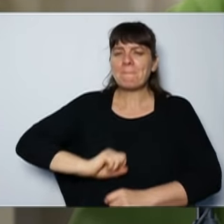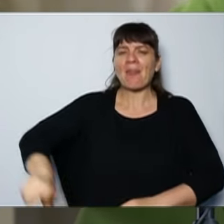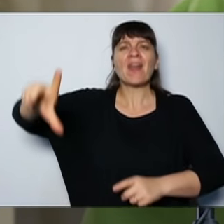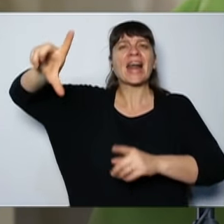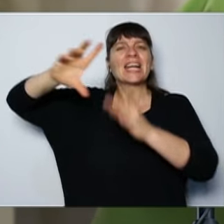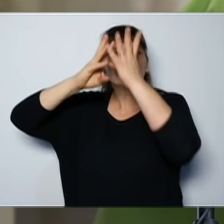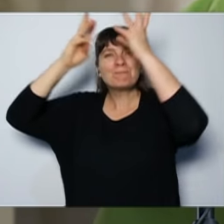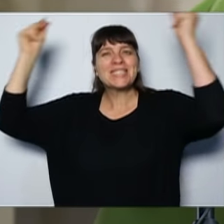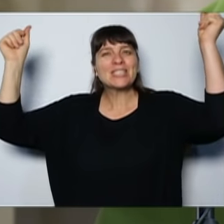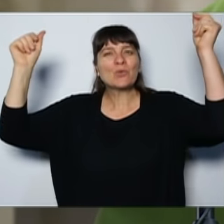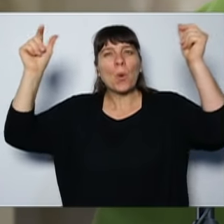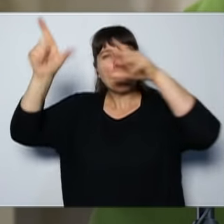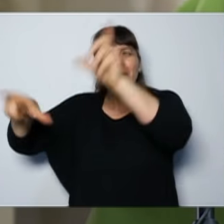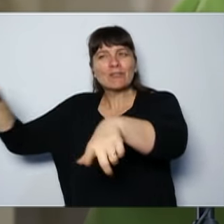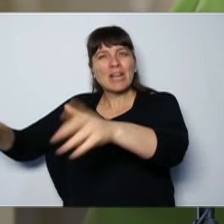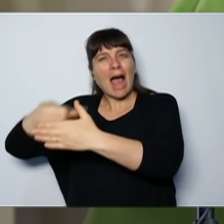Espíritu a